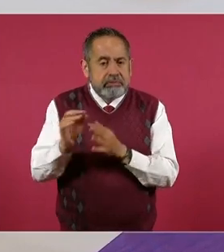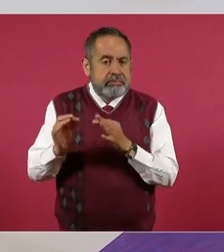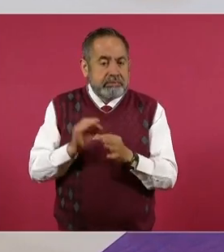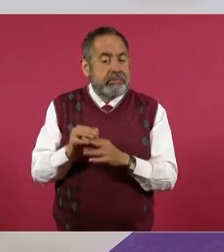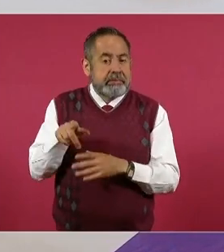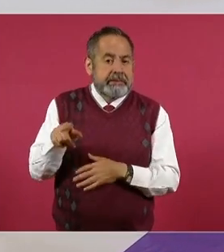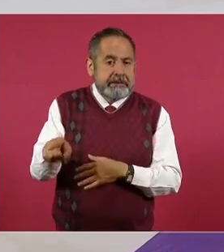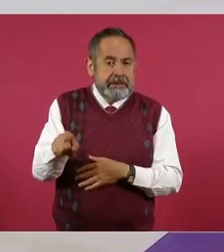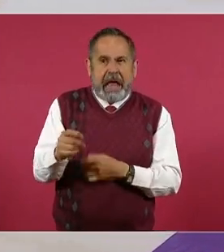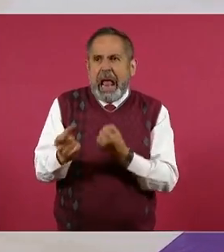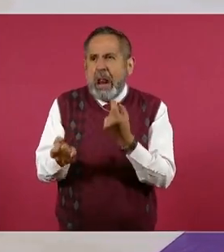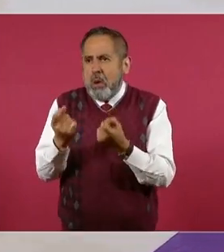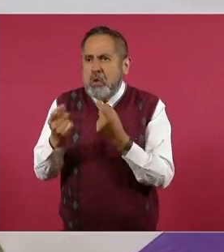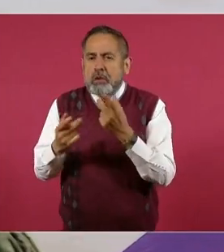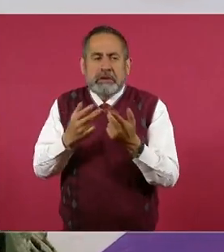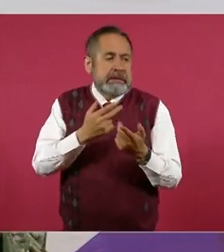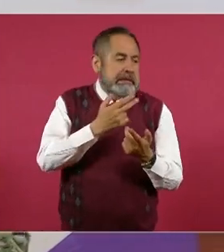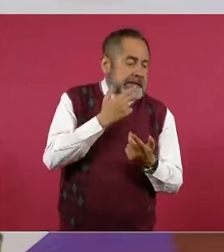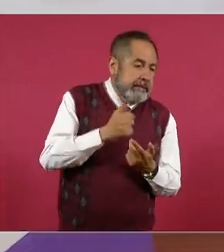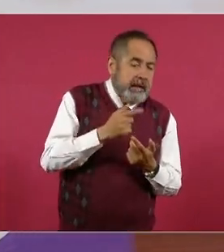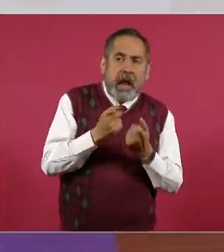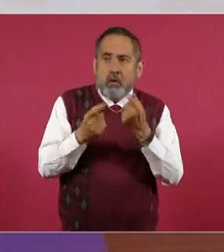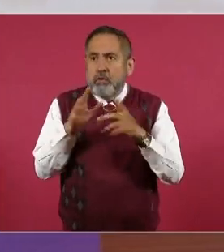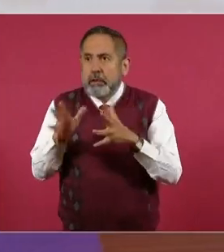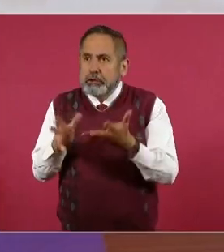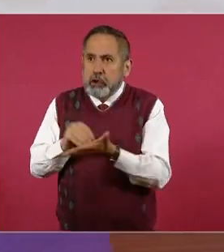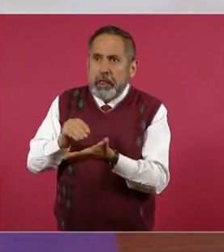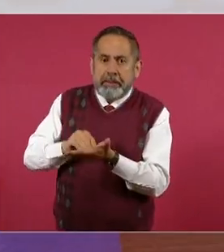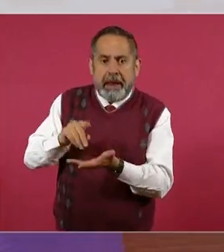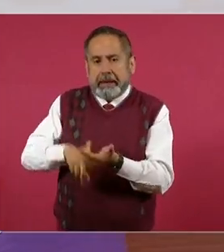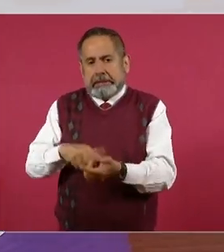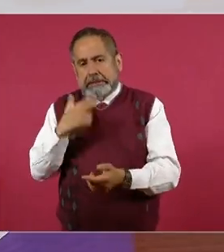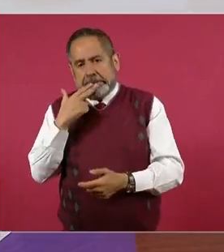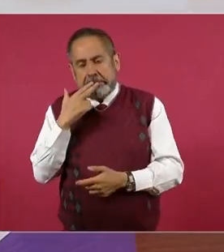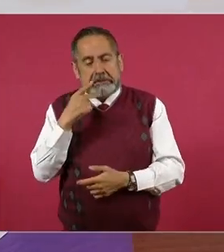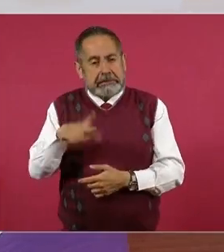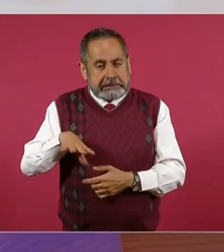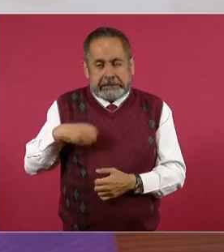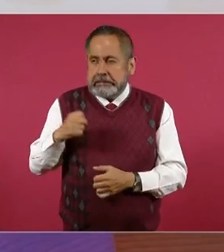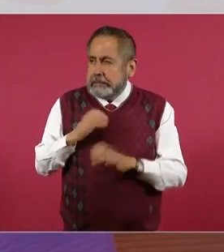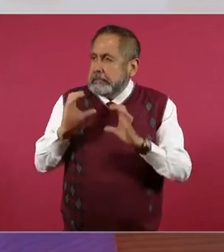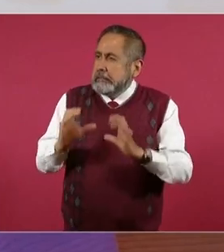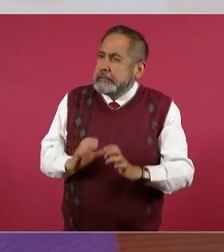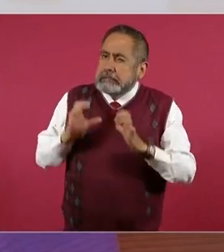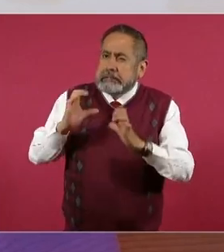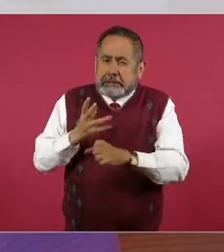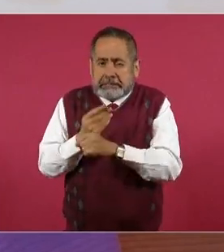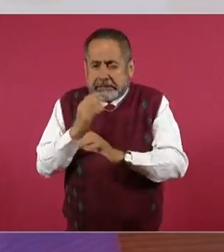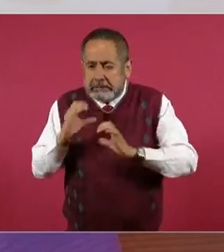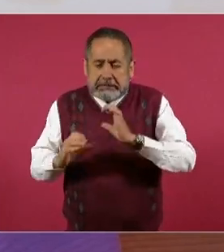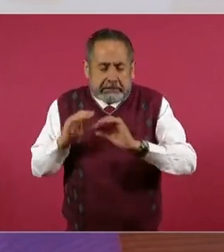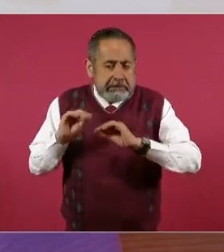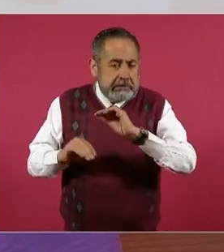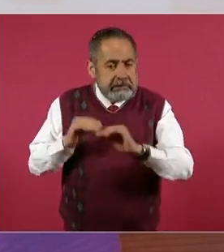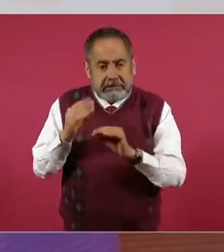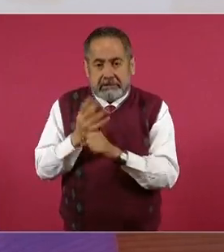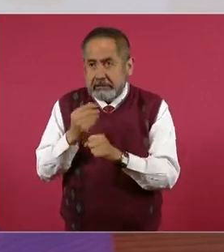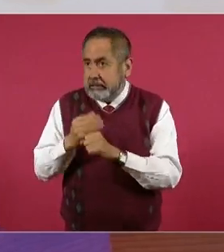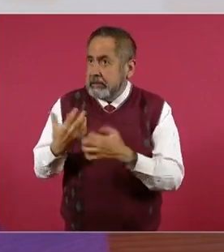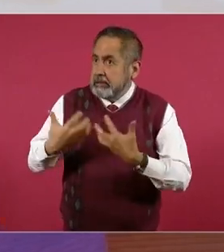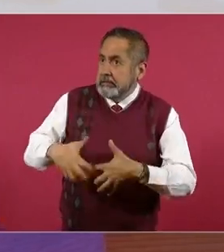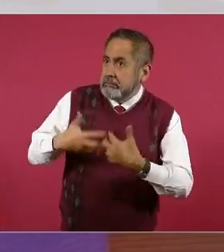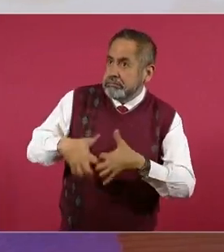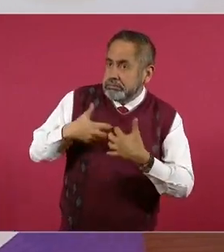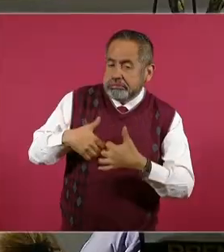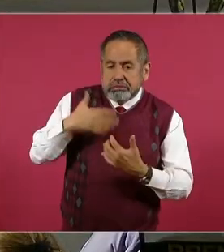una draga totalmente mecánica. Y esto demuestra el esfuerzo que el personal dedica para mantenerla